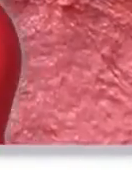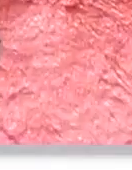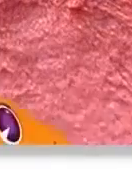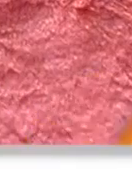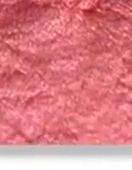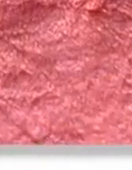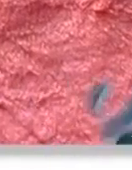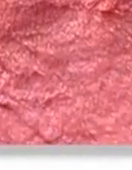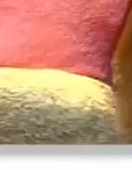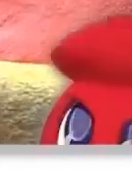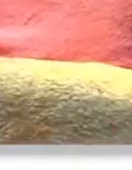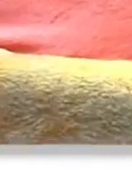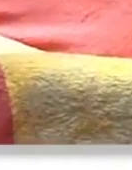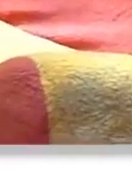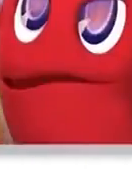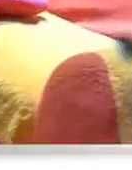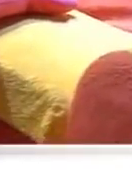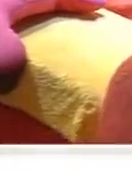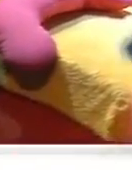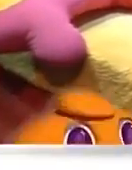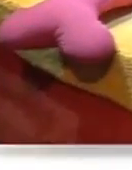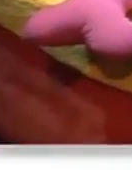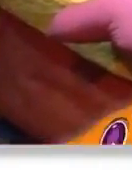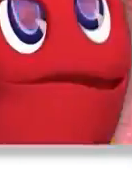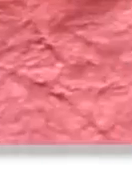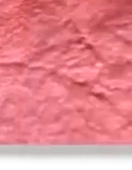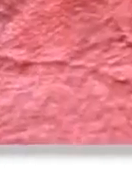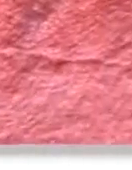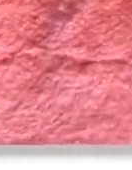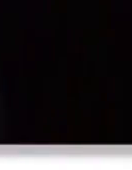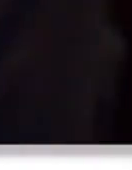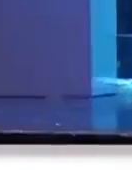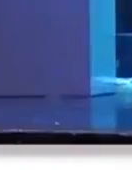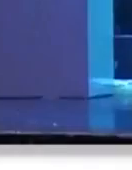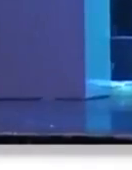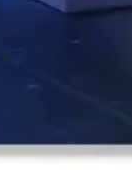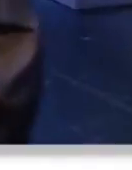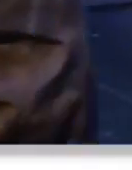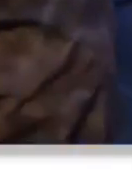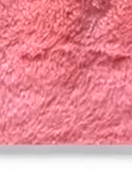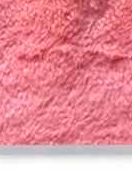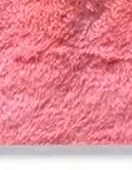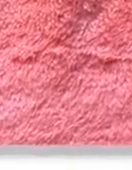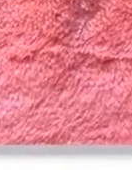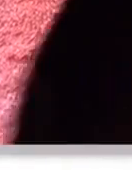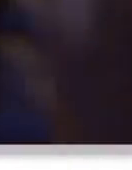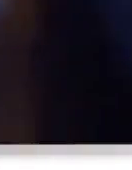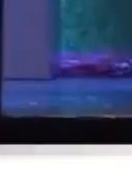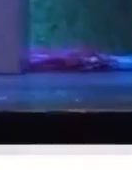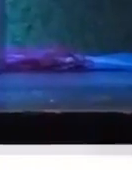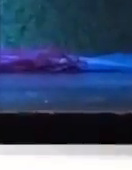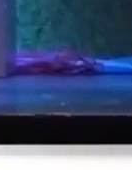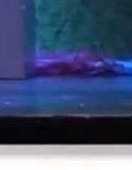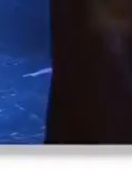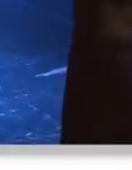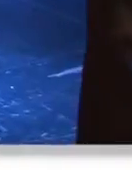Miedos, mieditos que están en mi mente. Miedos, mieditos en mi imaginación. Miedos, mieditos, voy